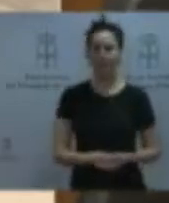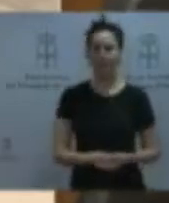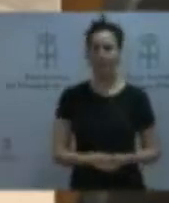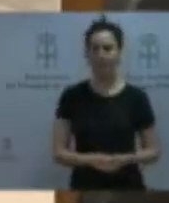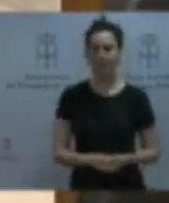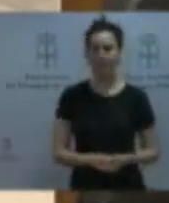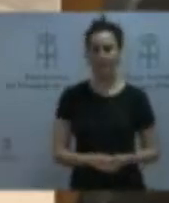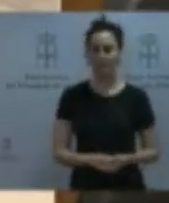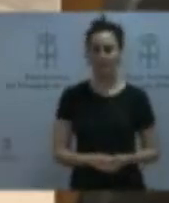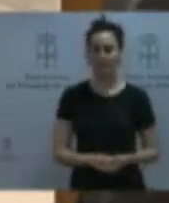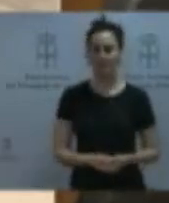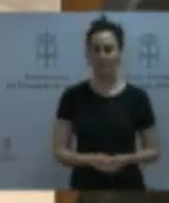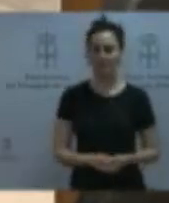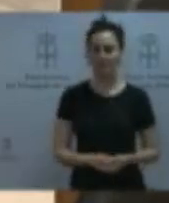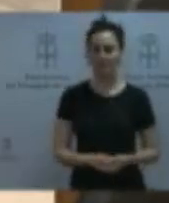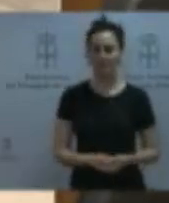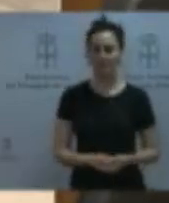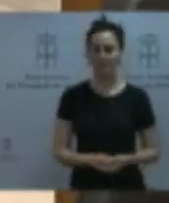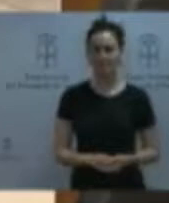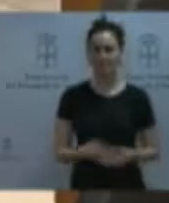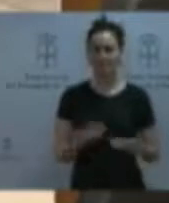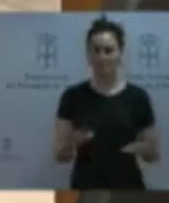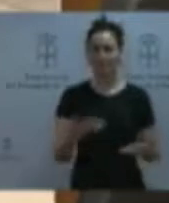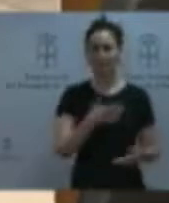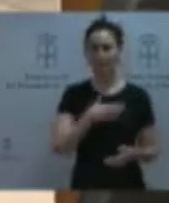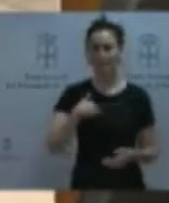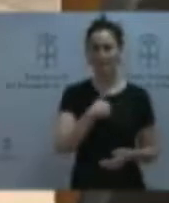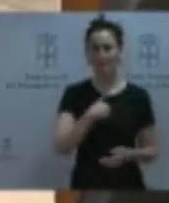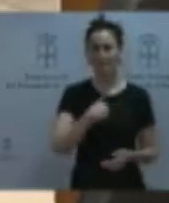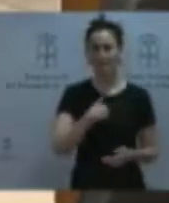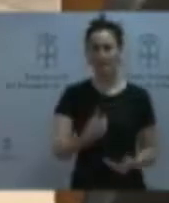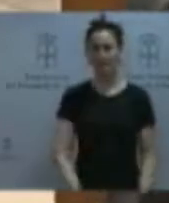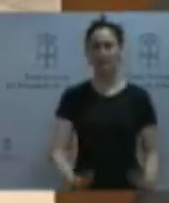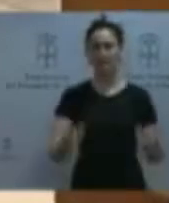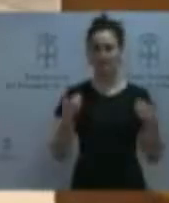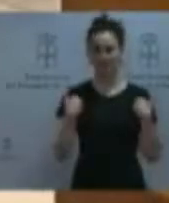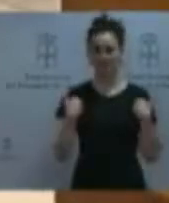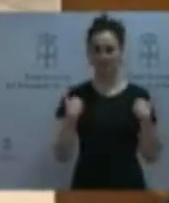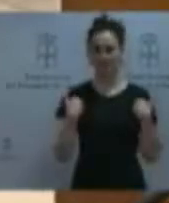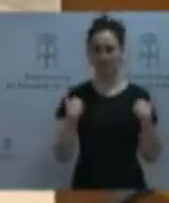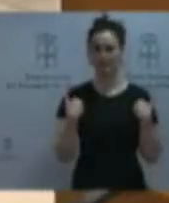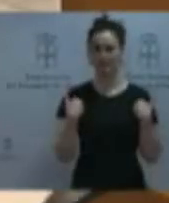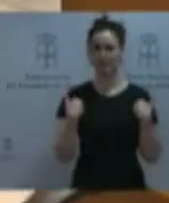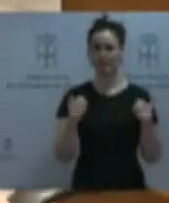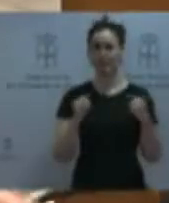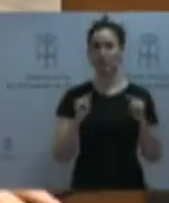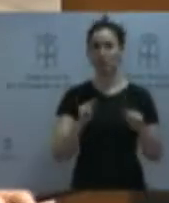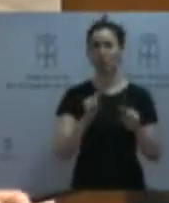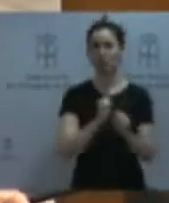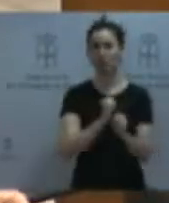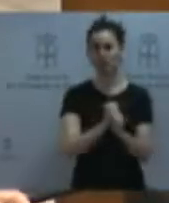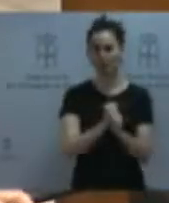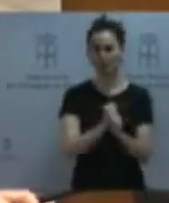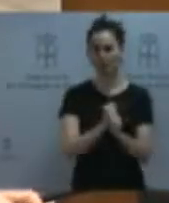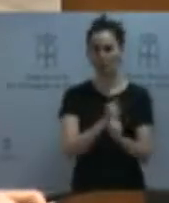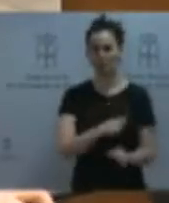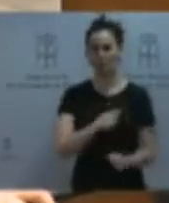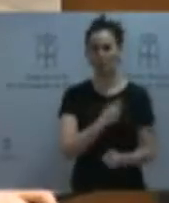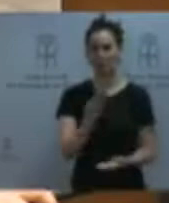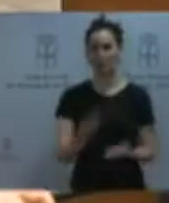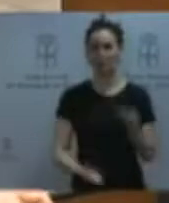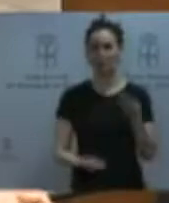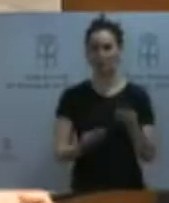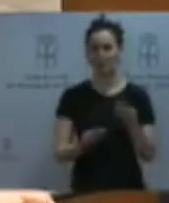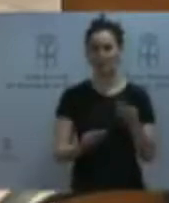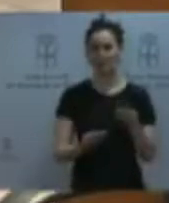las funciones, competencias y atribuciones de la Comisión de Valoración están definidas, sus objetivos, sus